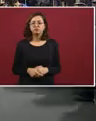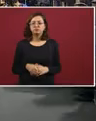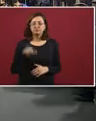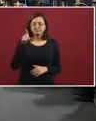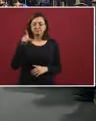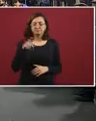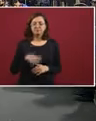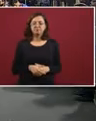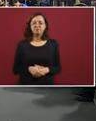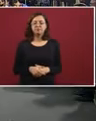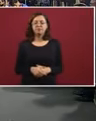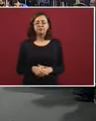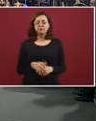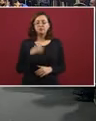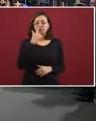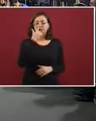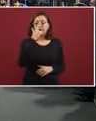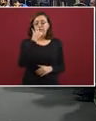favor.